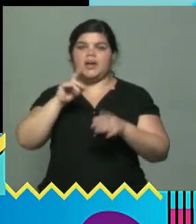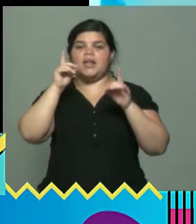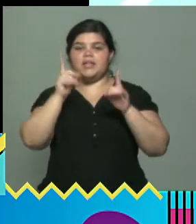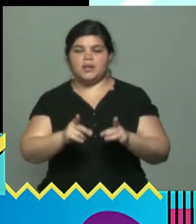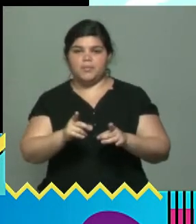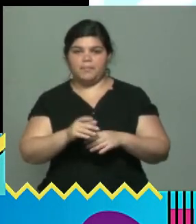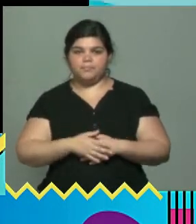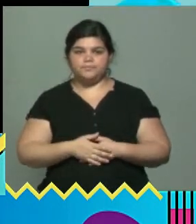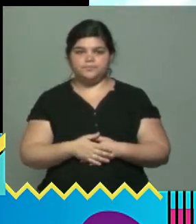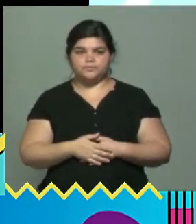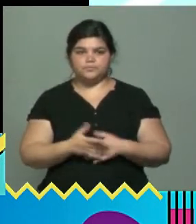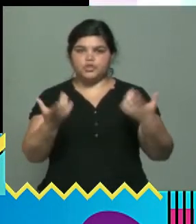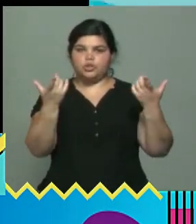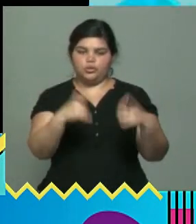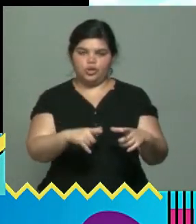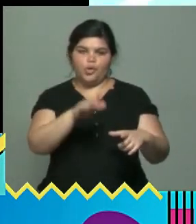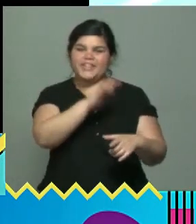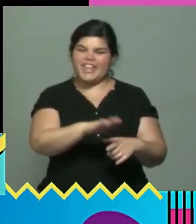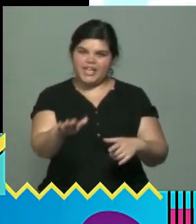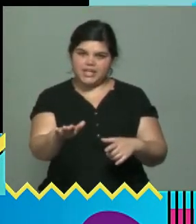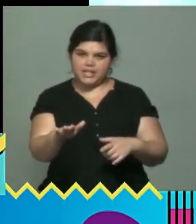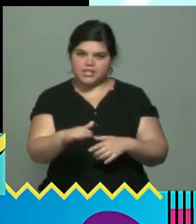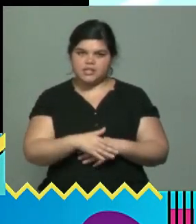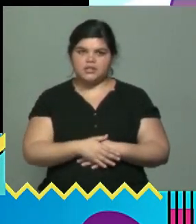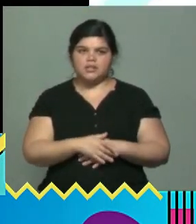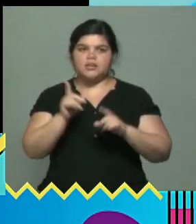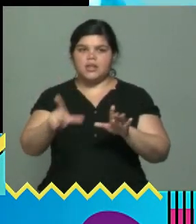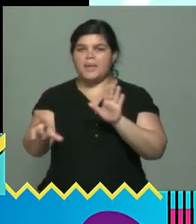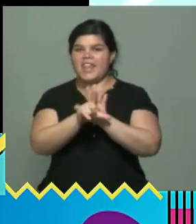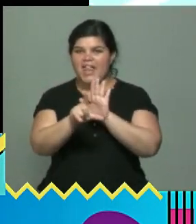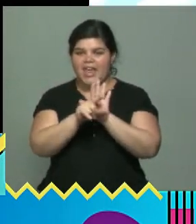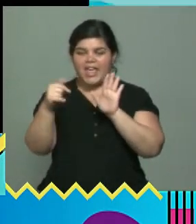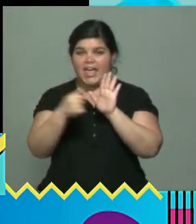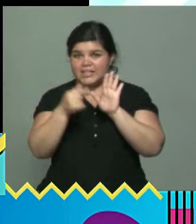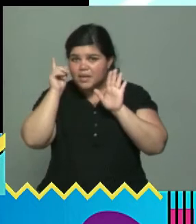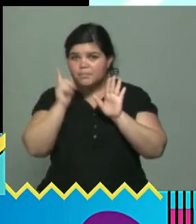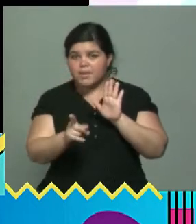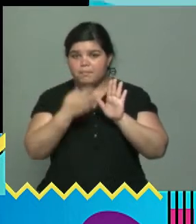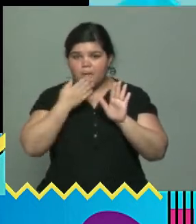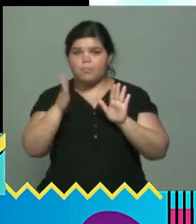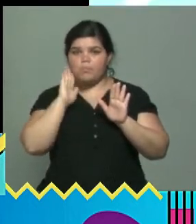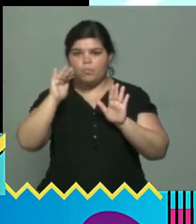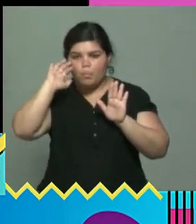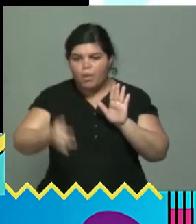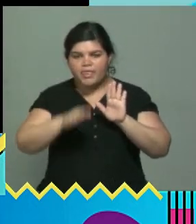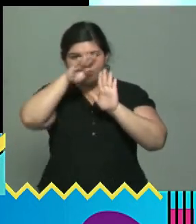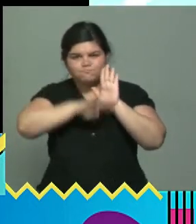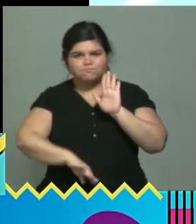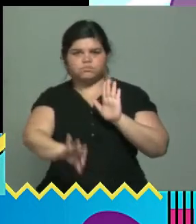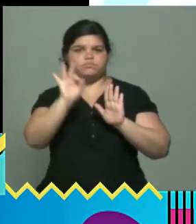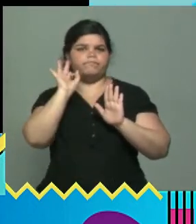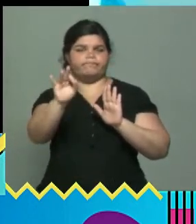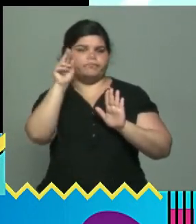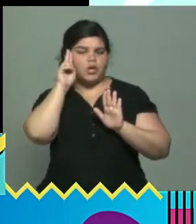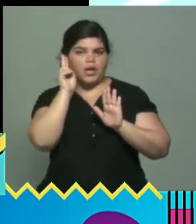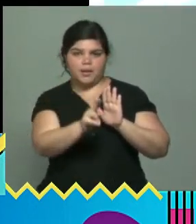también del Comité de Niñez, y bueno, y la 26% sea aplicada efectivamente, claro, ¿no? Con la nueva visión del